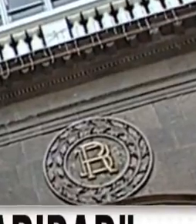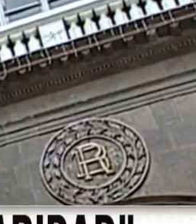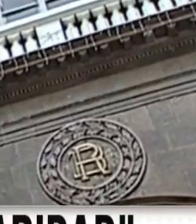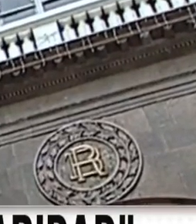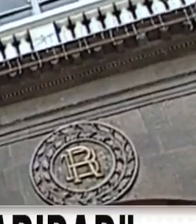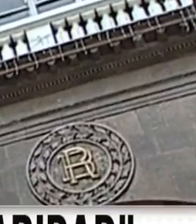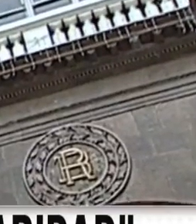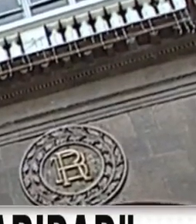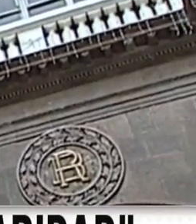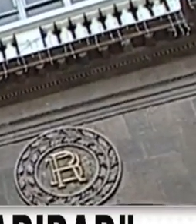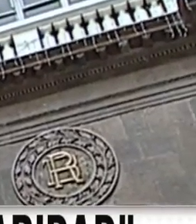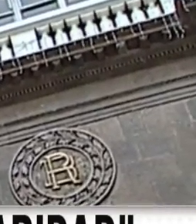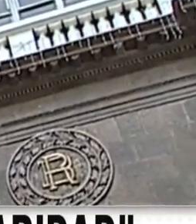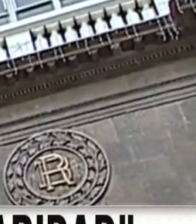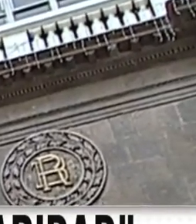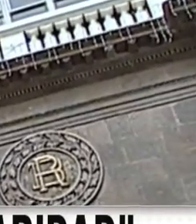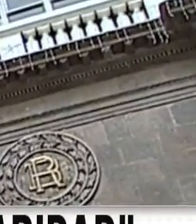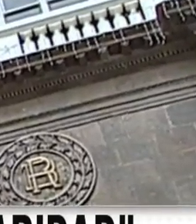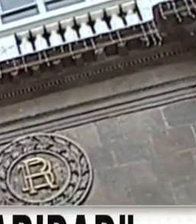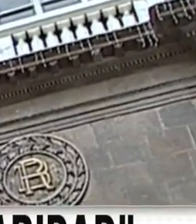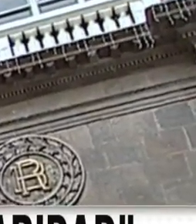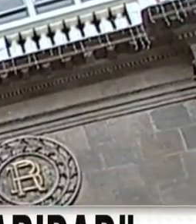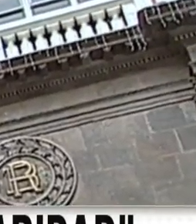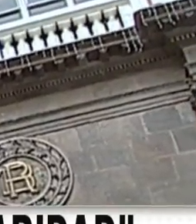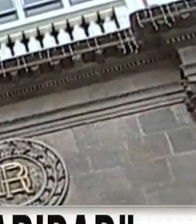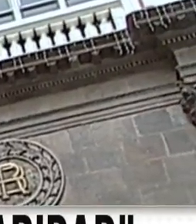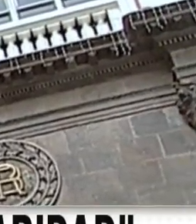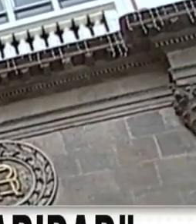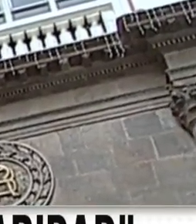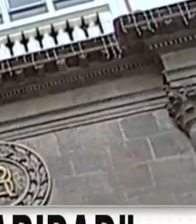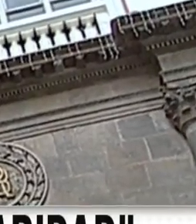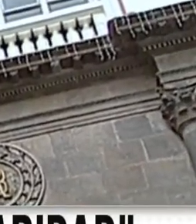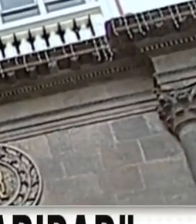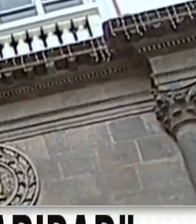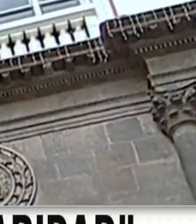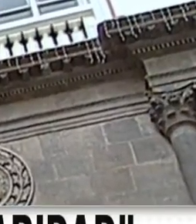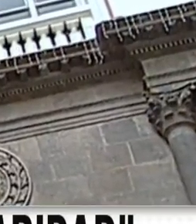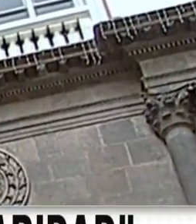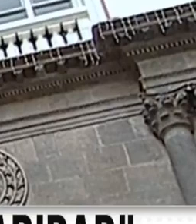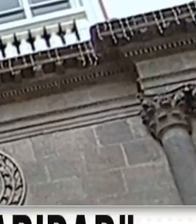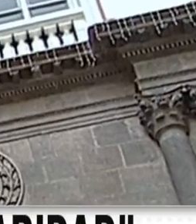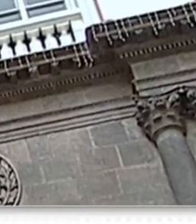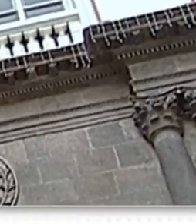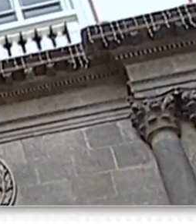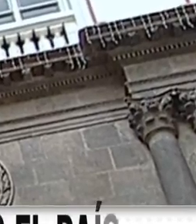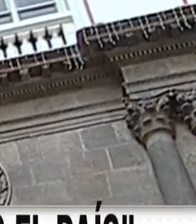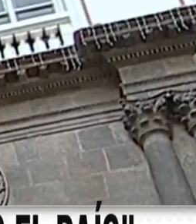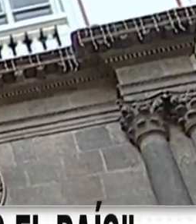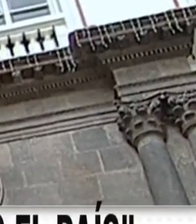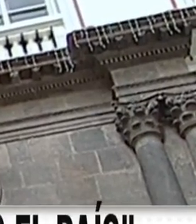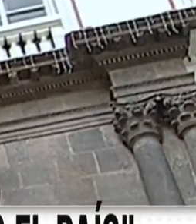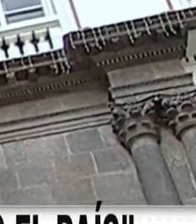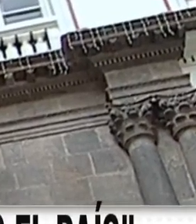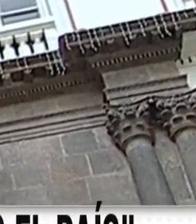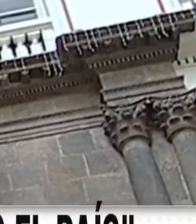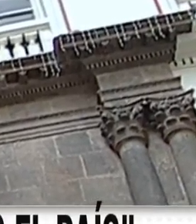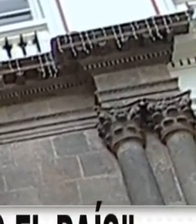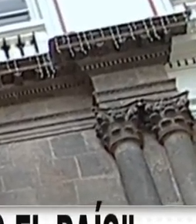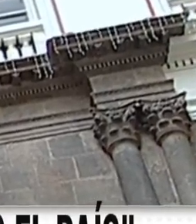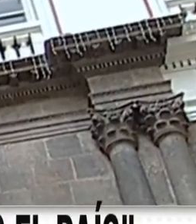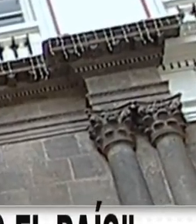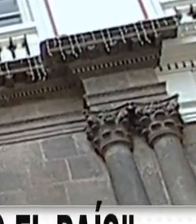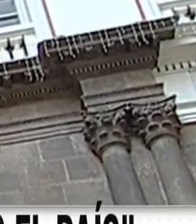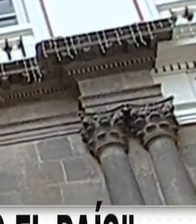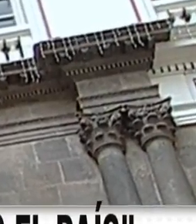la suspensión de las clases escolares en todo el país desde la fecha hasta el 31 de marzo. Esto por la emergencia vivida por